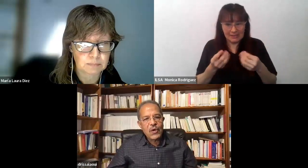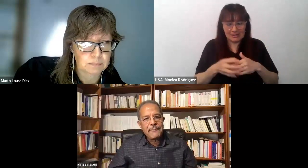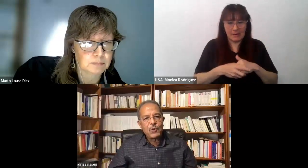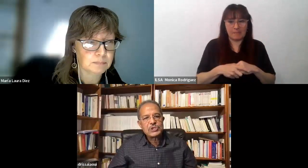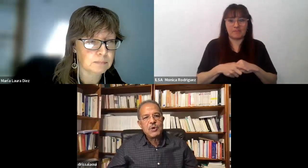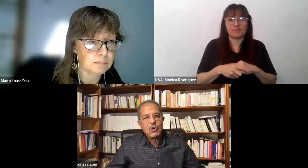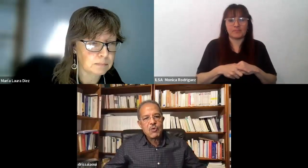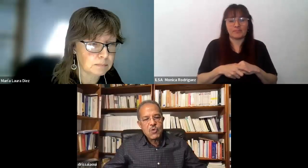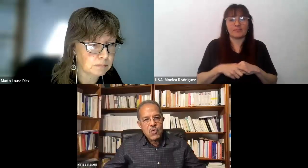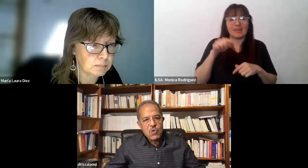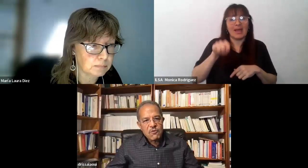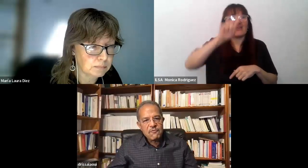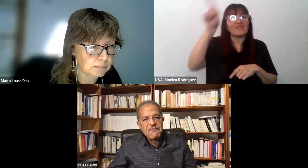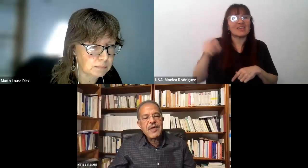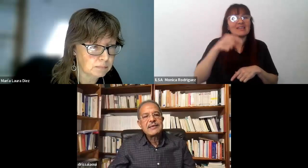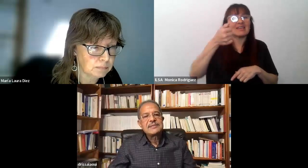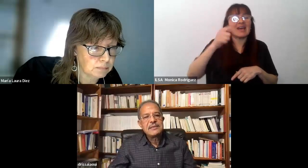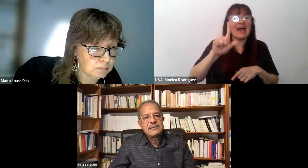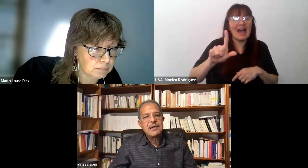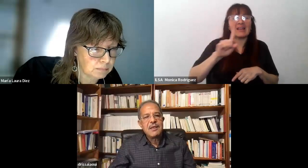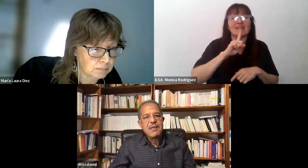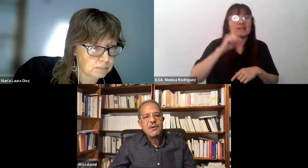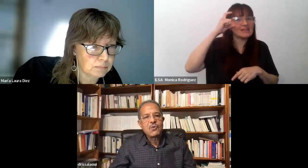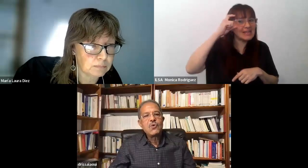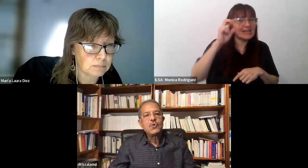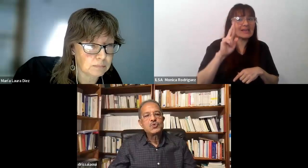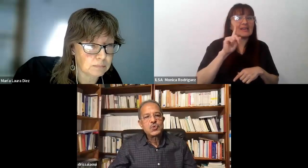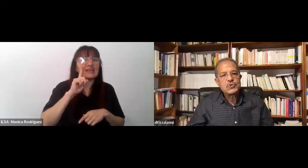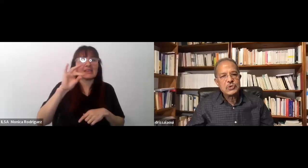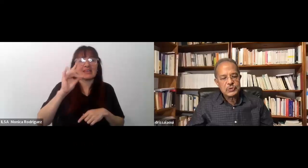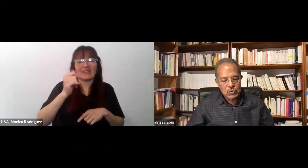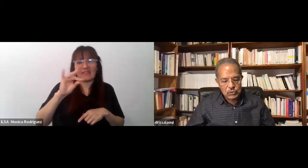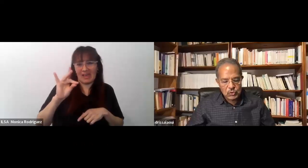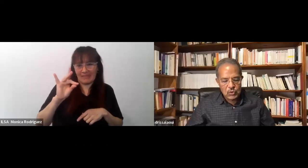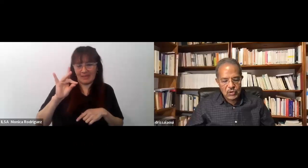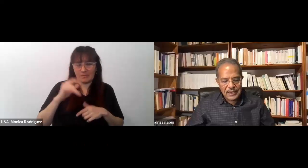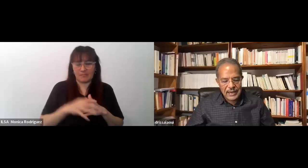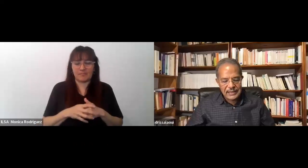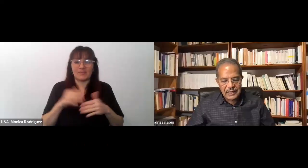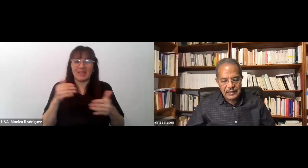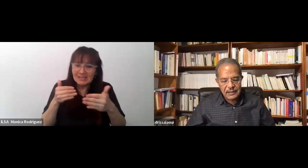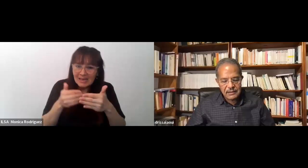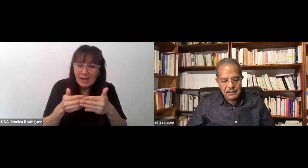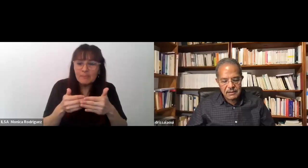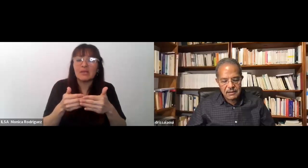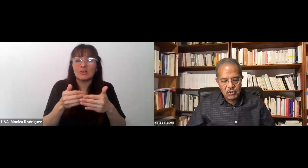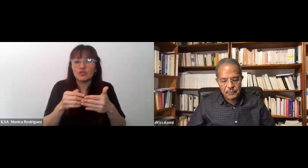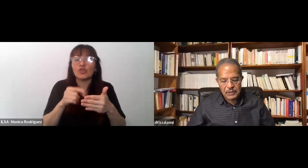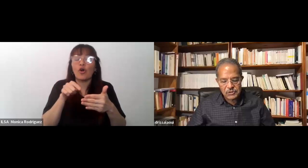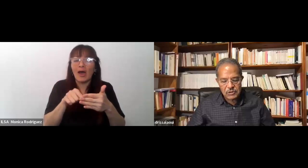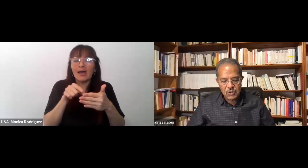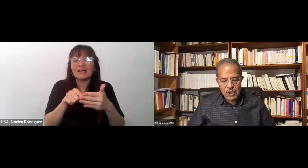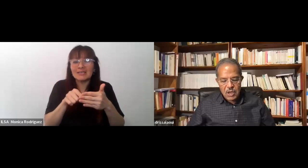previene la alteridad, la diferencia y el acercamiento va hacia la